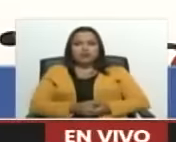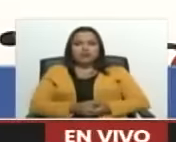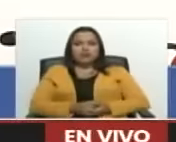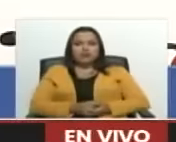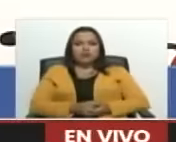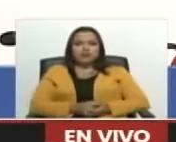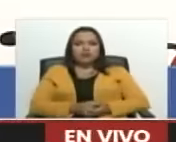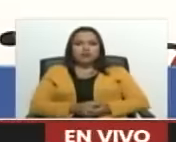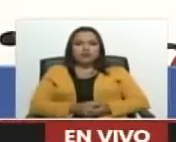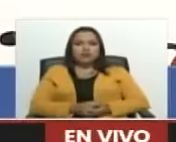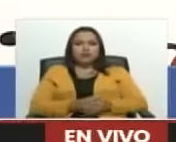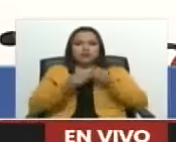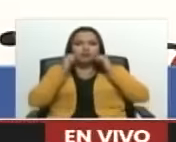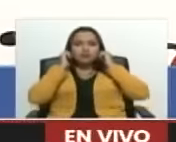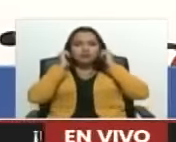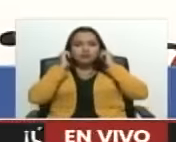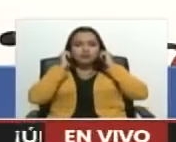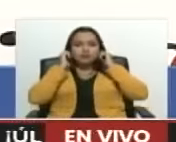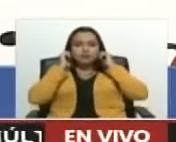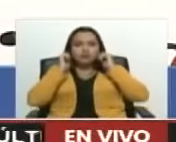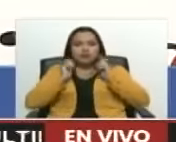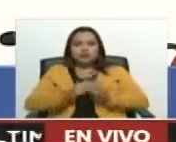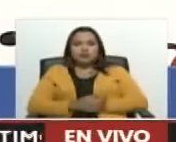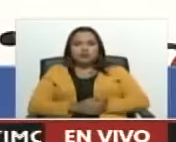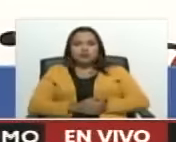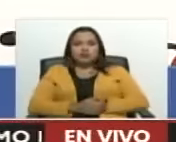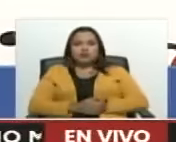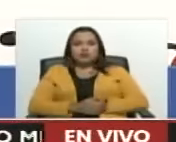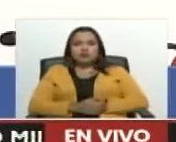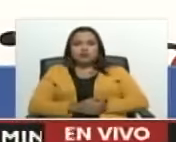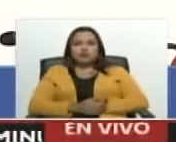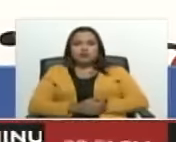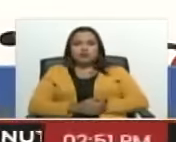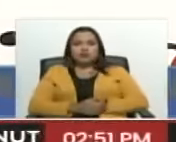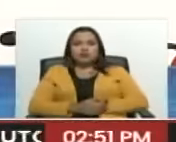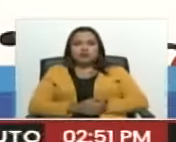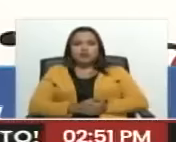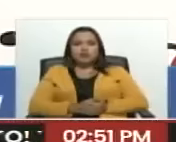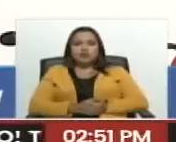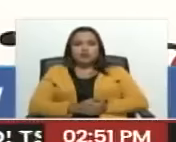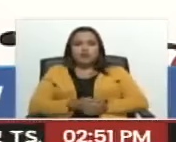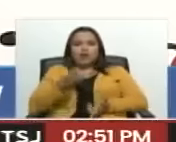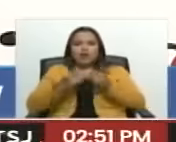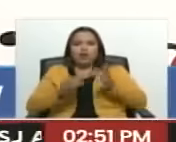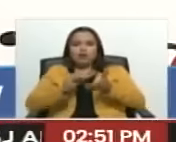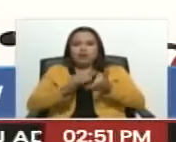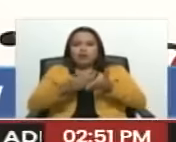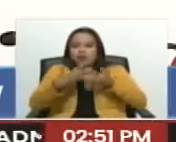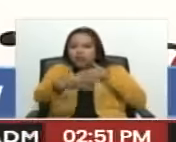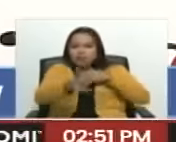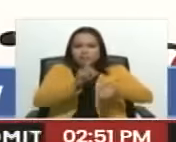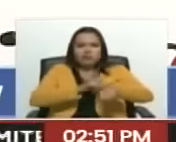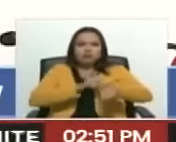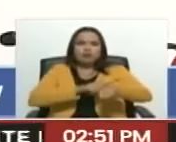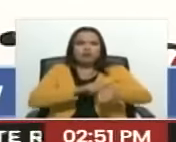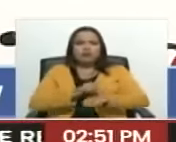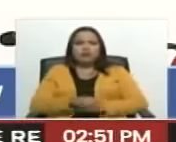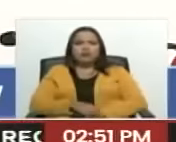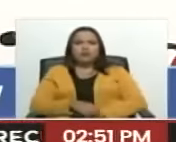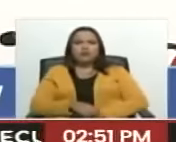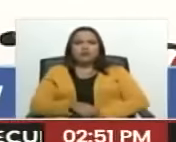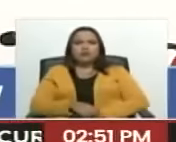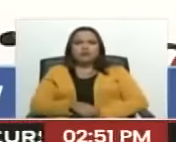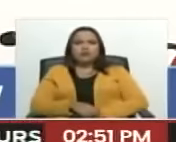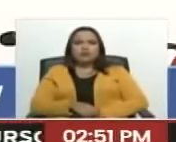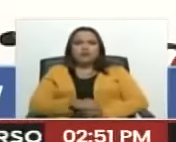reclama la historia en nuestra consecuencia en este tema, que a veces lo dejamos pasar un tiempo, pues. En